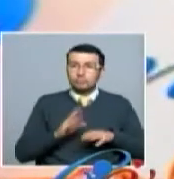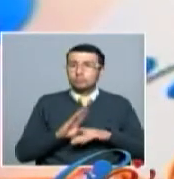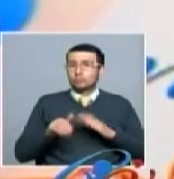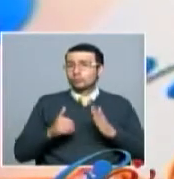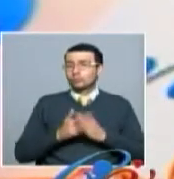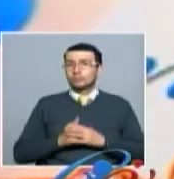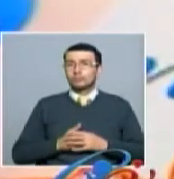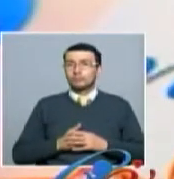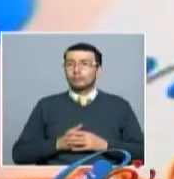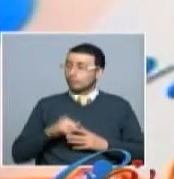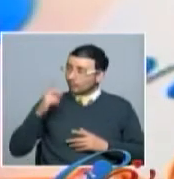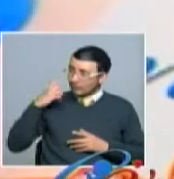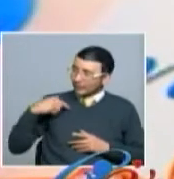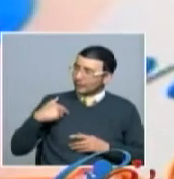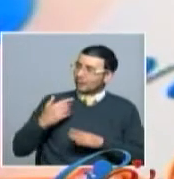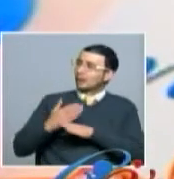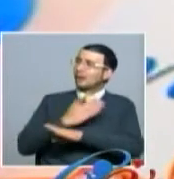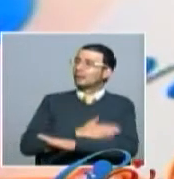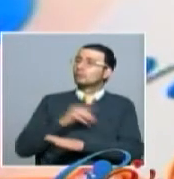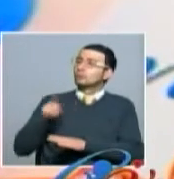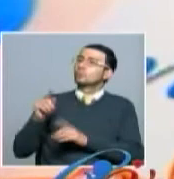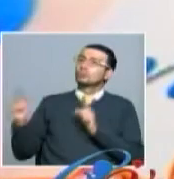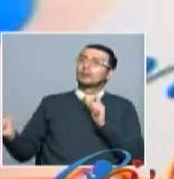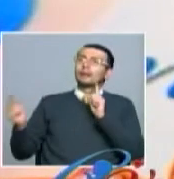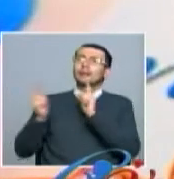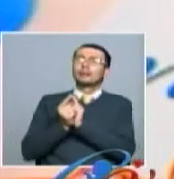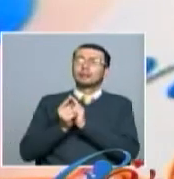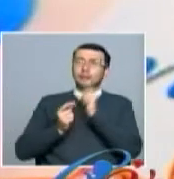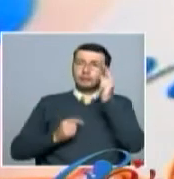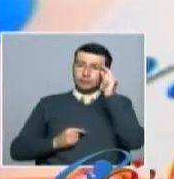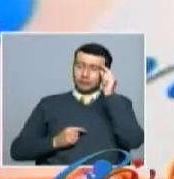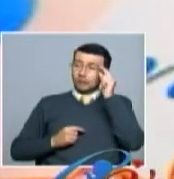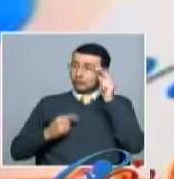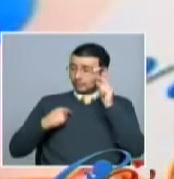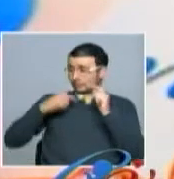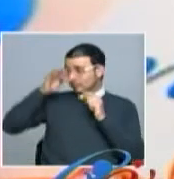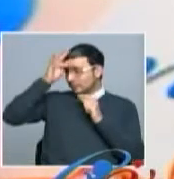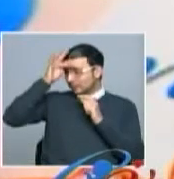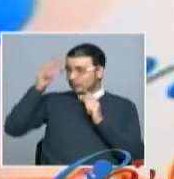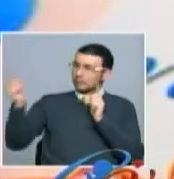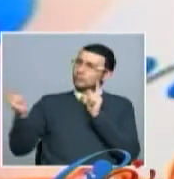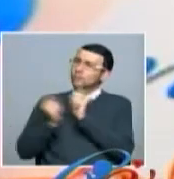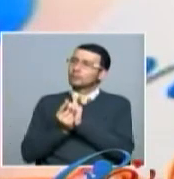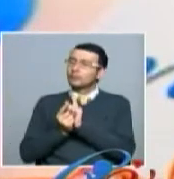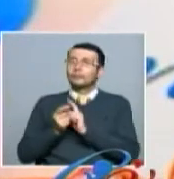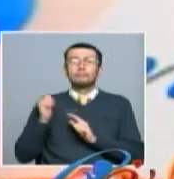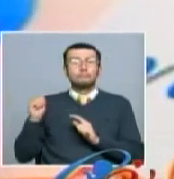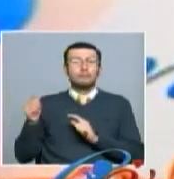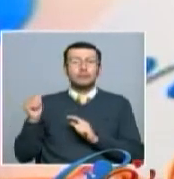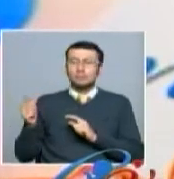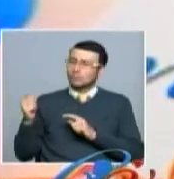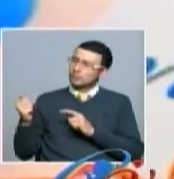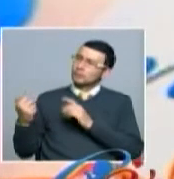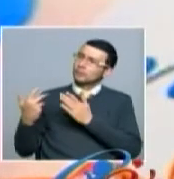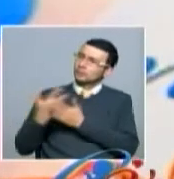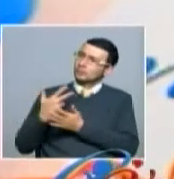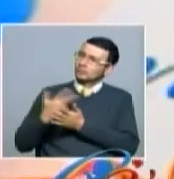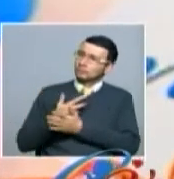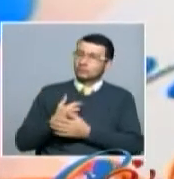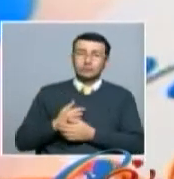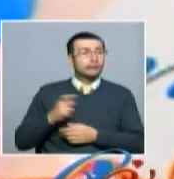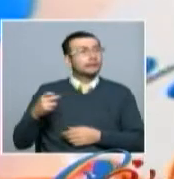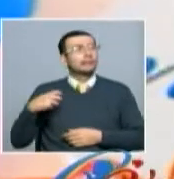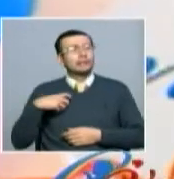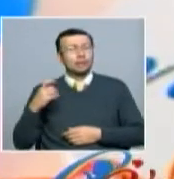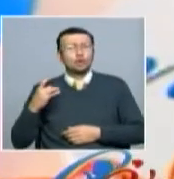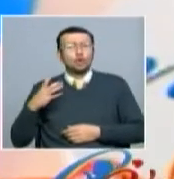días pasados yo me encontraba con usted en mi clínica y usted me mencionaba que entonces que tenía